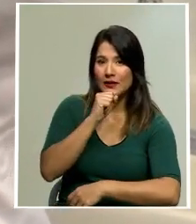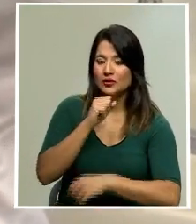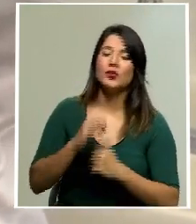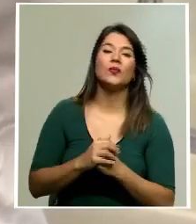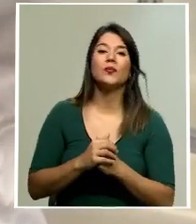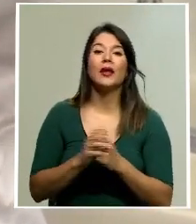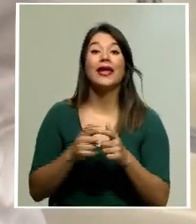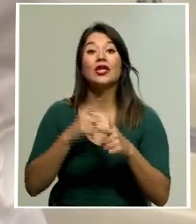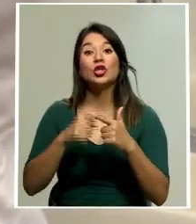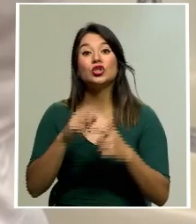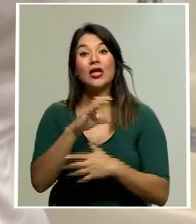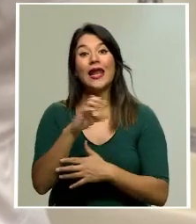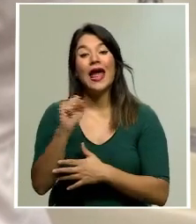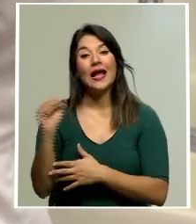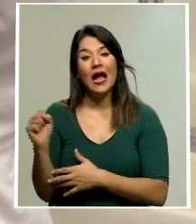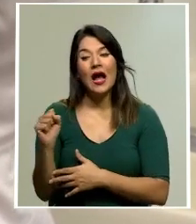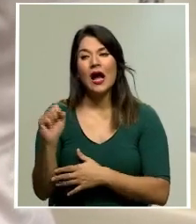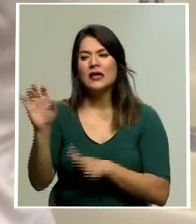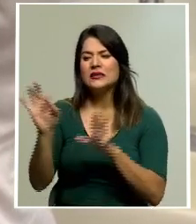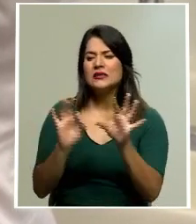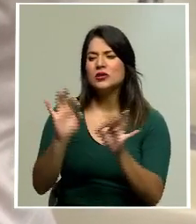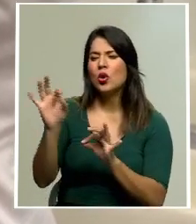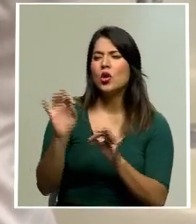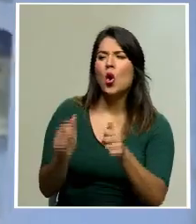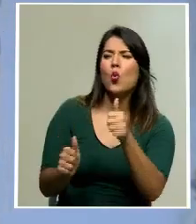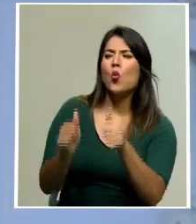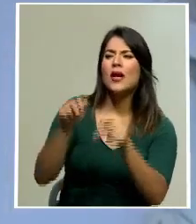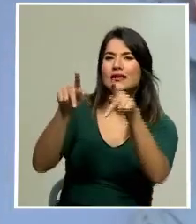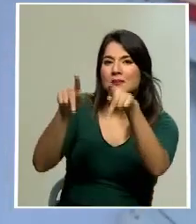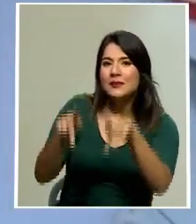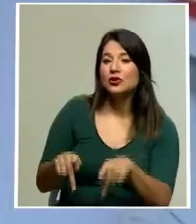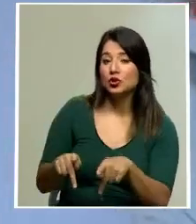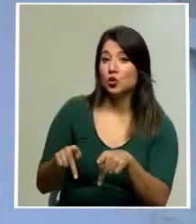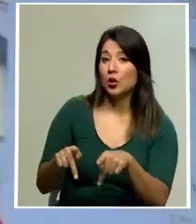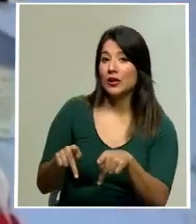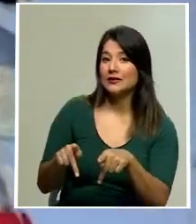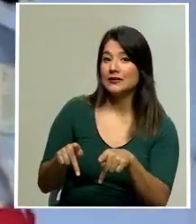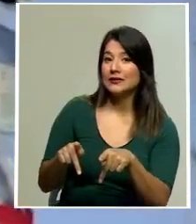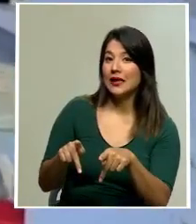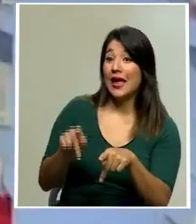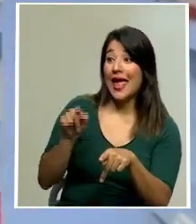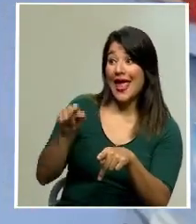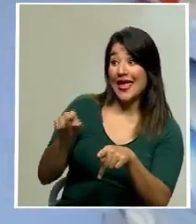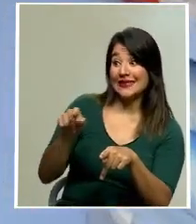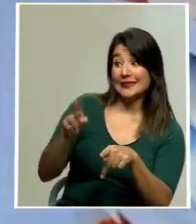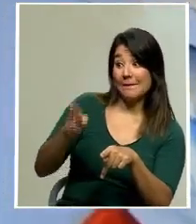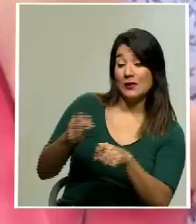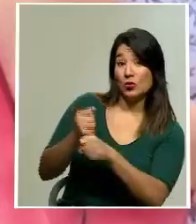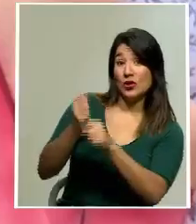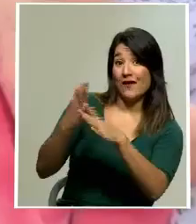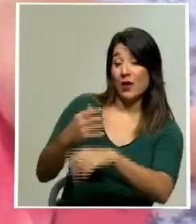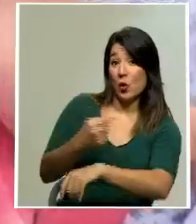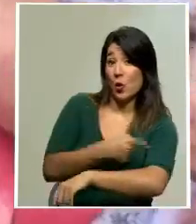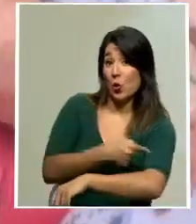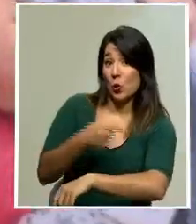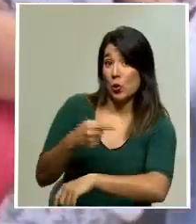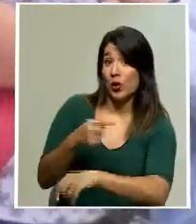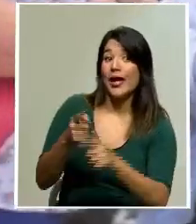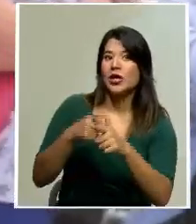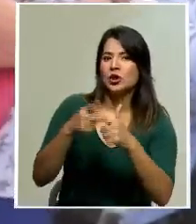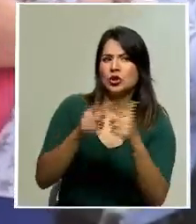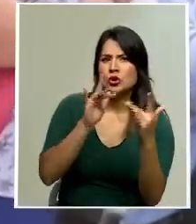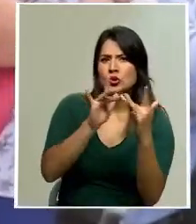caja determinó cuál era la lista de las personas que habían sido vacunadas por el funcionario e intentó localizarlas. En total